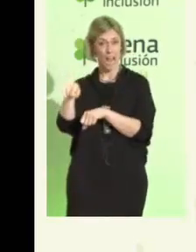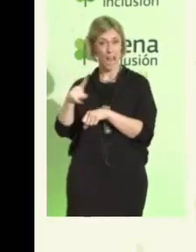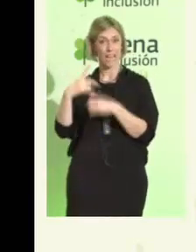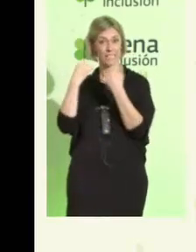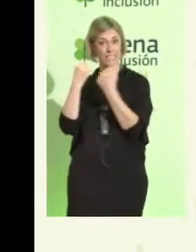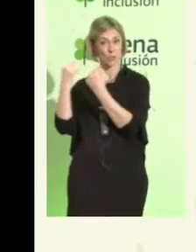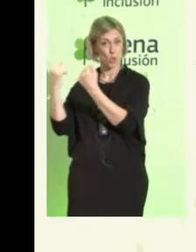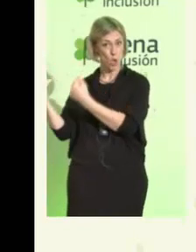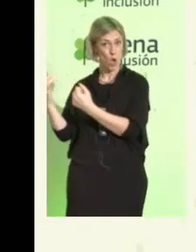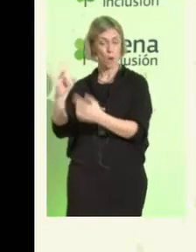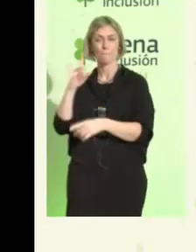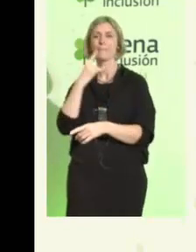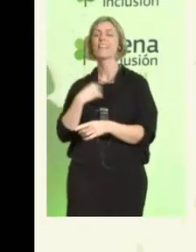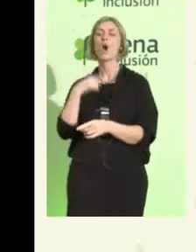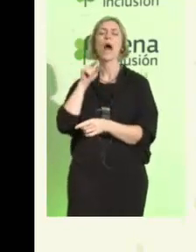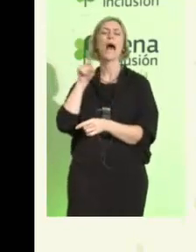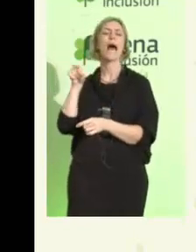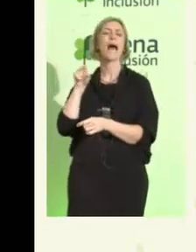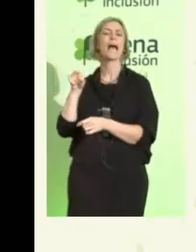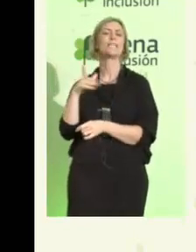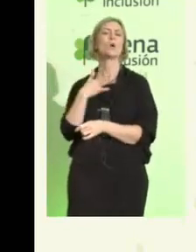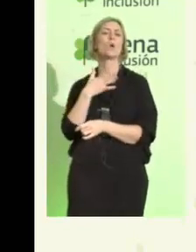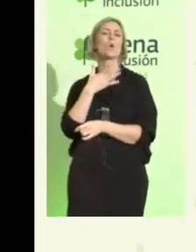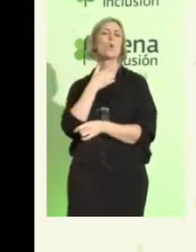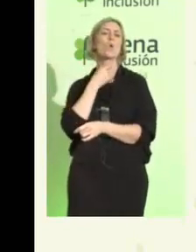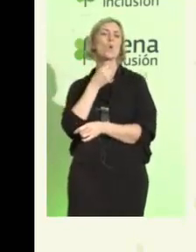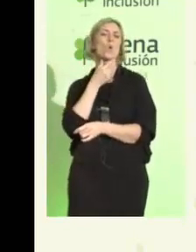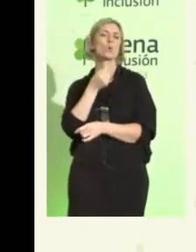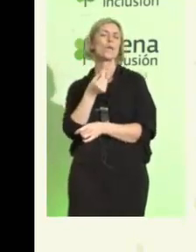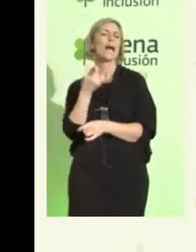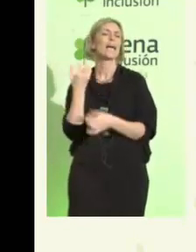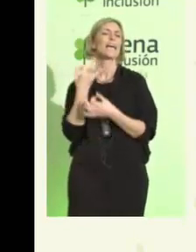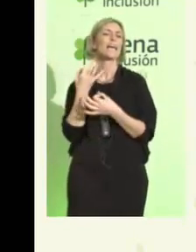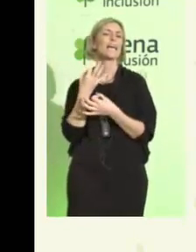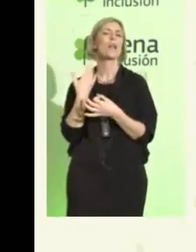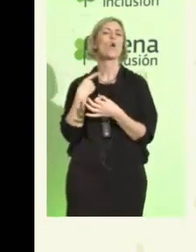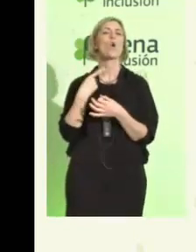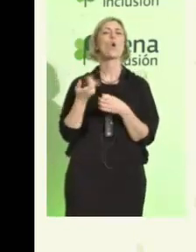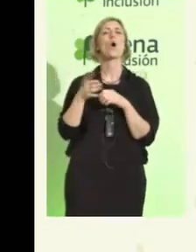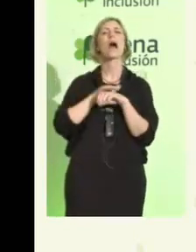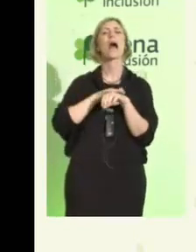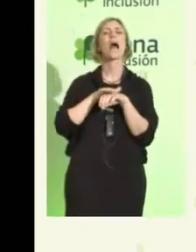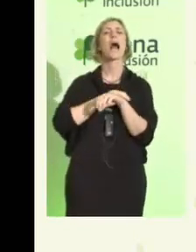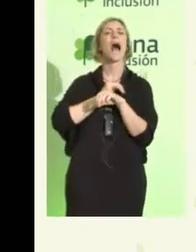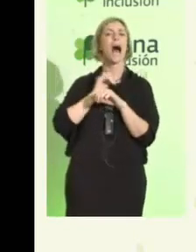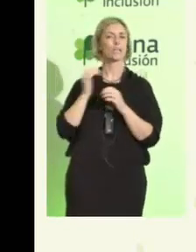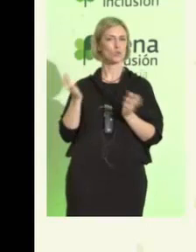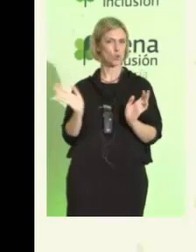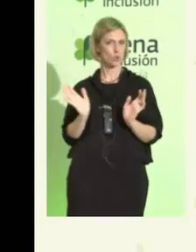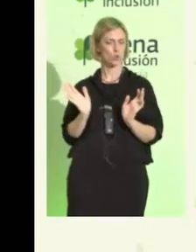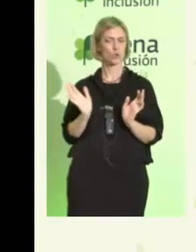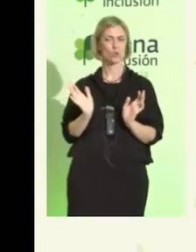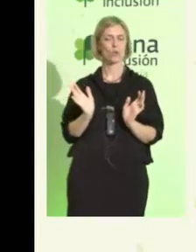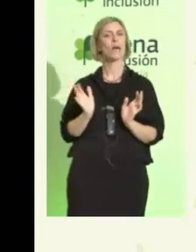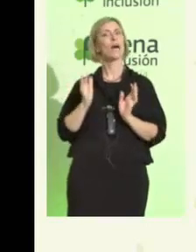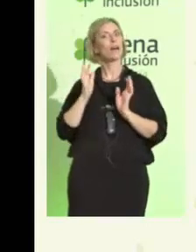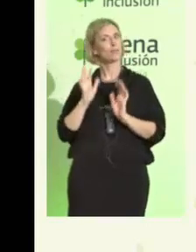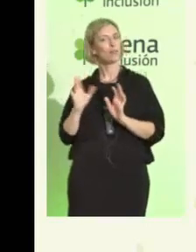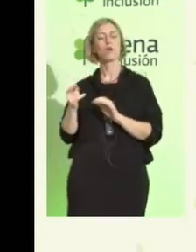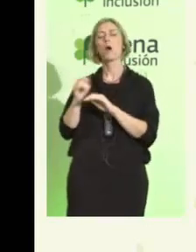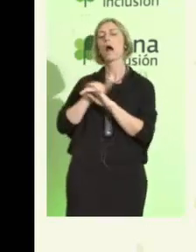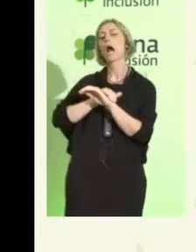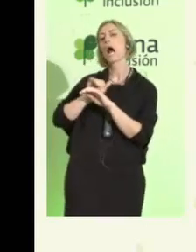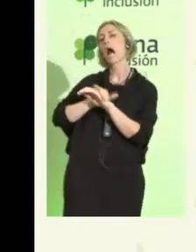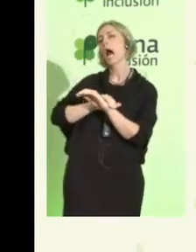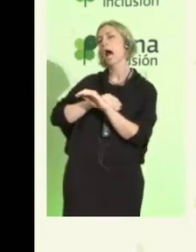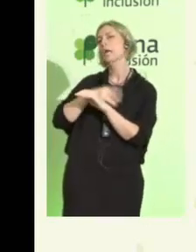que le gustaban los gatos que vivían por detrás del edificio, así que la siguiente vez que fui le llevé el gato, le